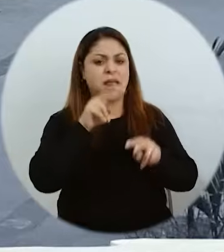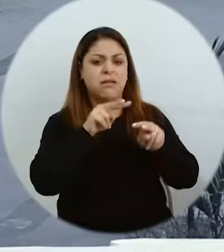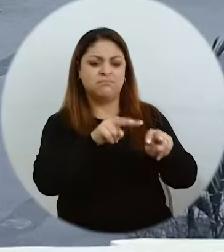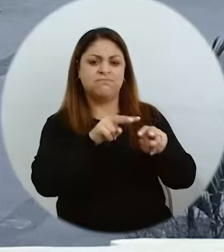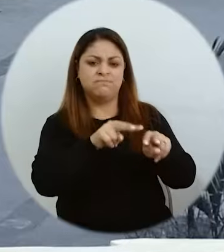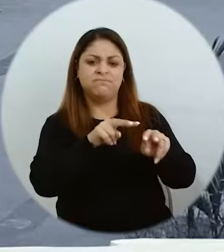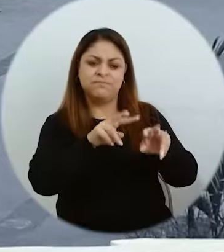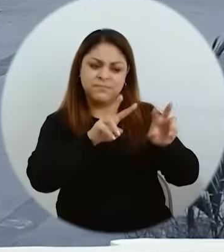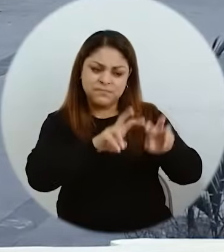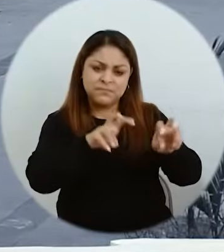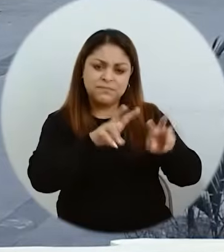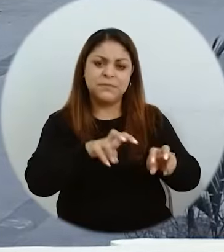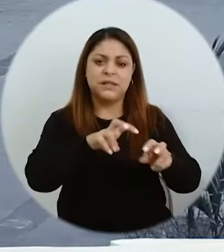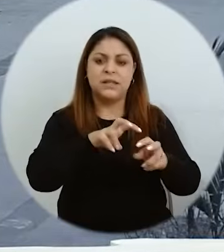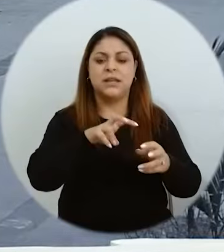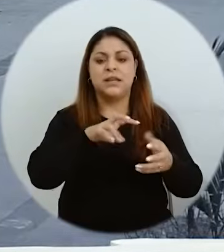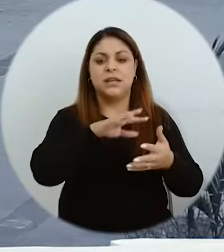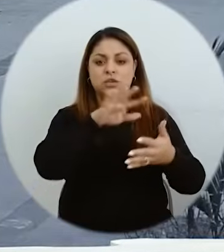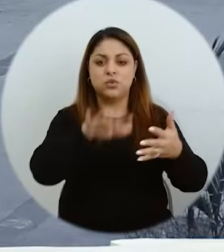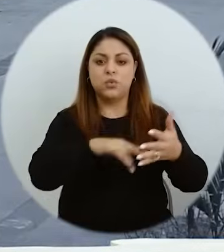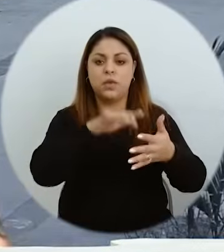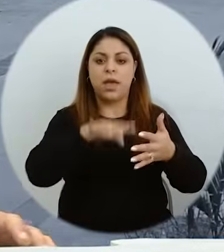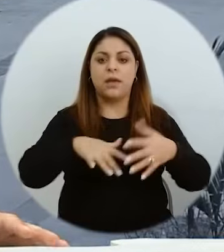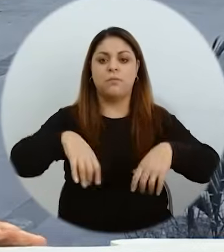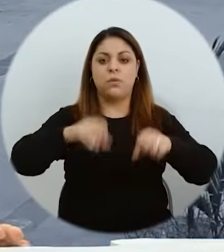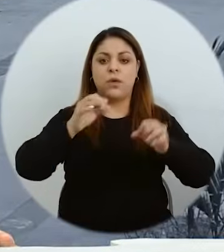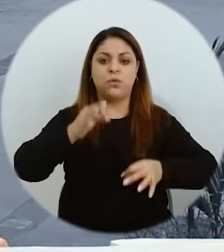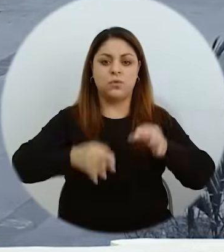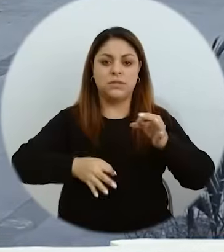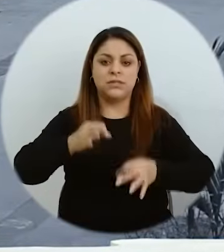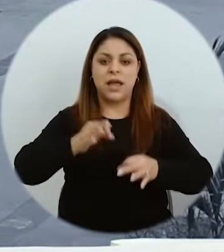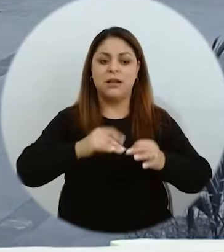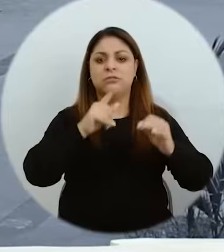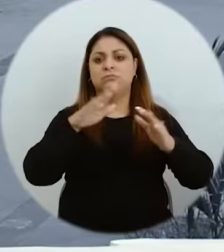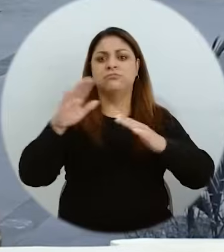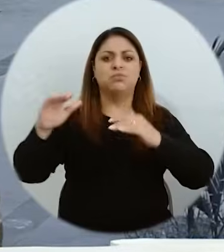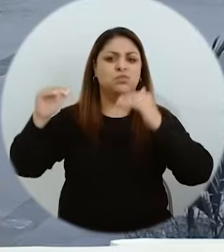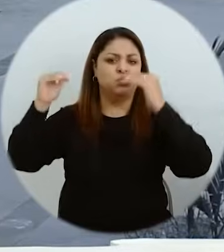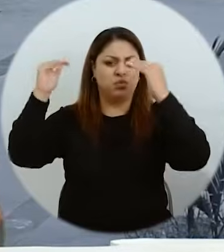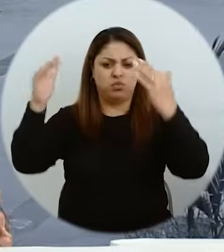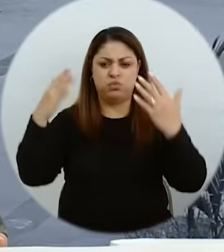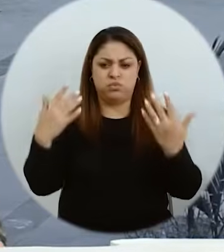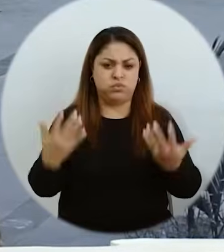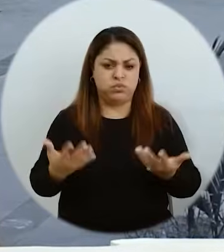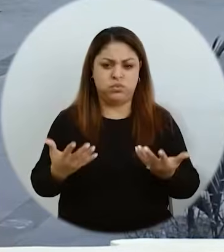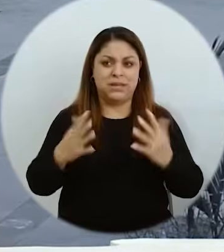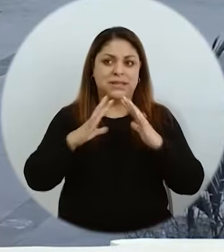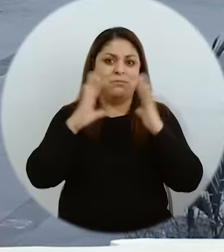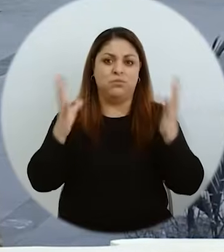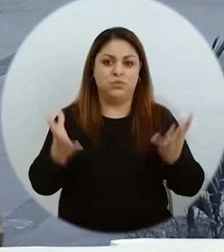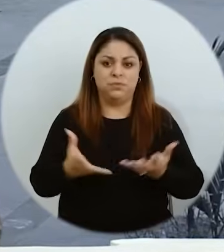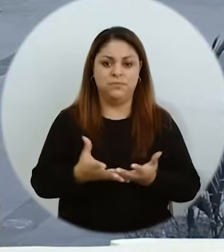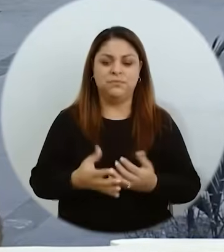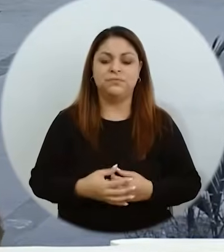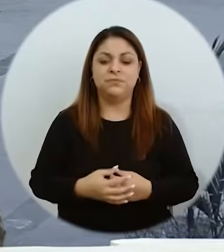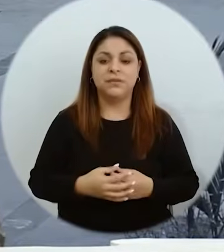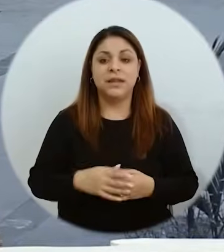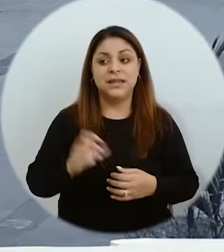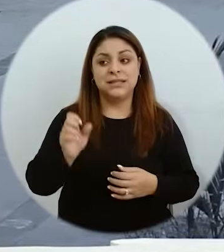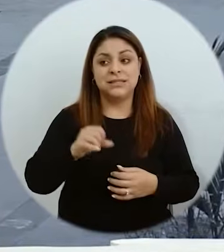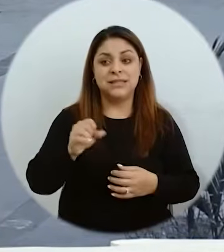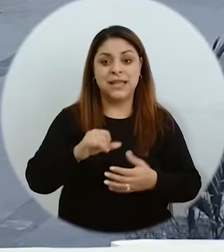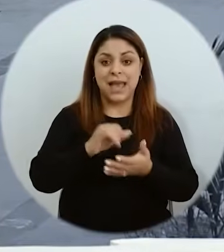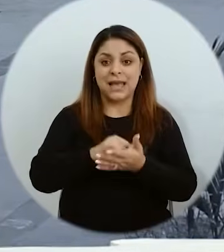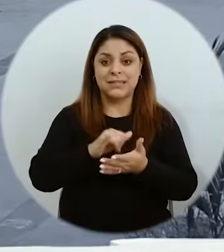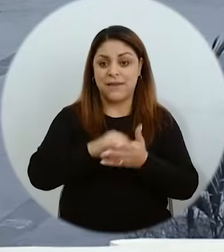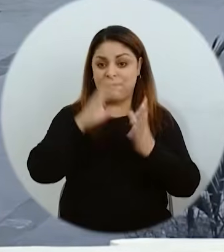para estudiar el Poder Judicial, que yo creo que están a nivel de otros mecanismos de investigación sobre el Poder